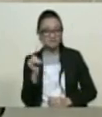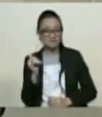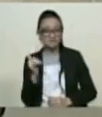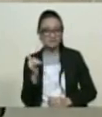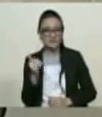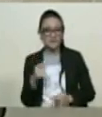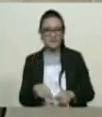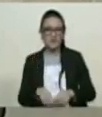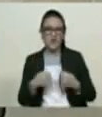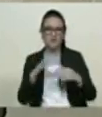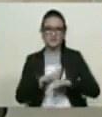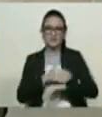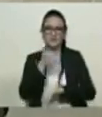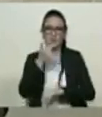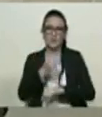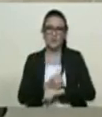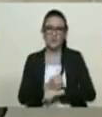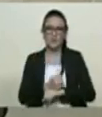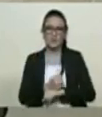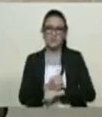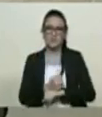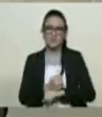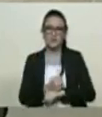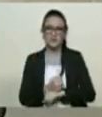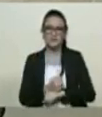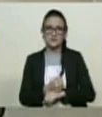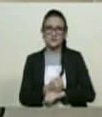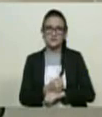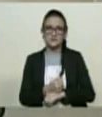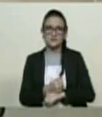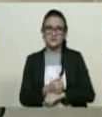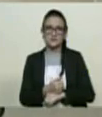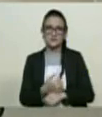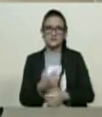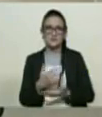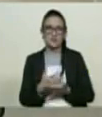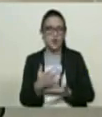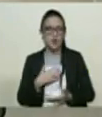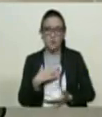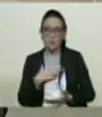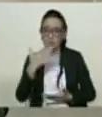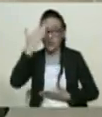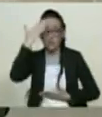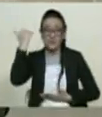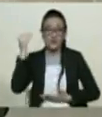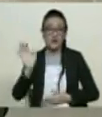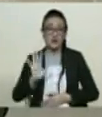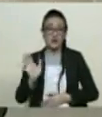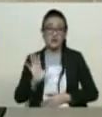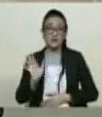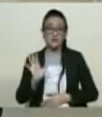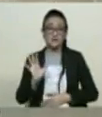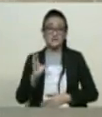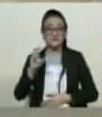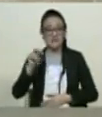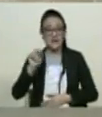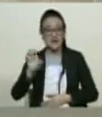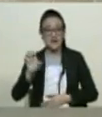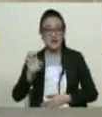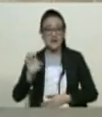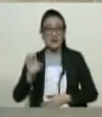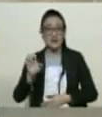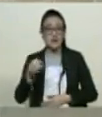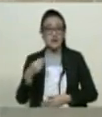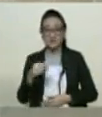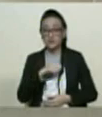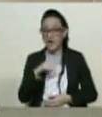de la violencia de la que yo siempre digo, no podemos olvidar, porque el Poder Electoral no hizo eso de